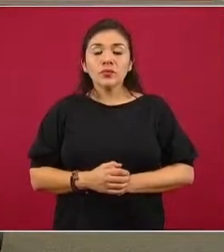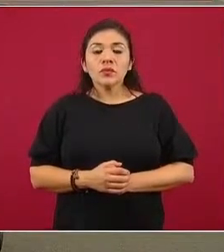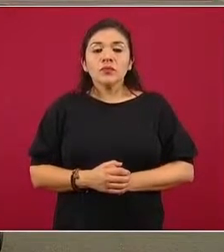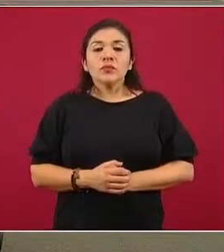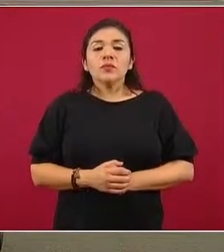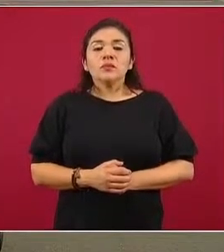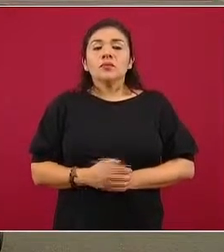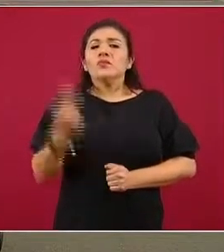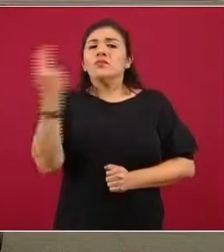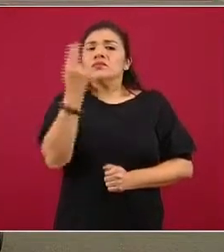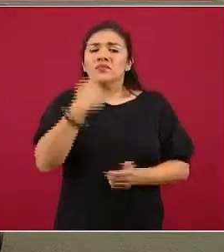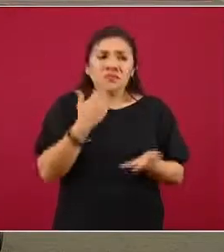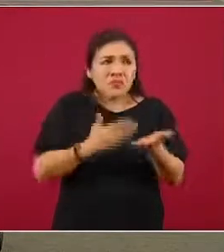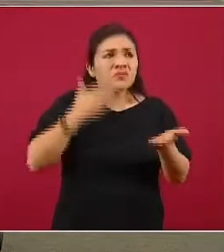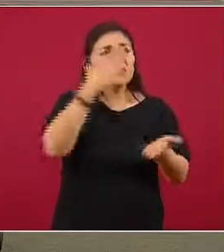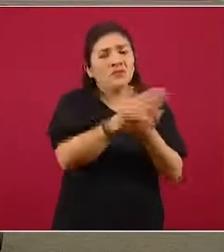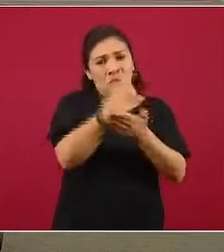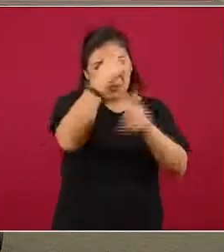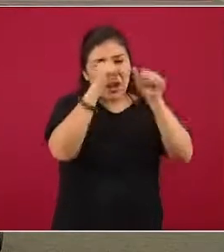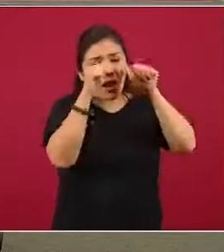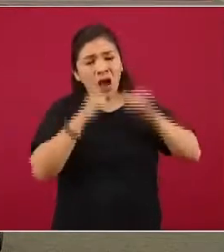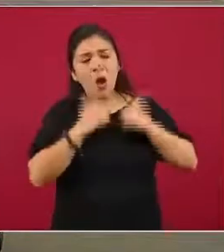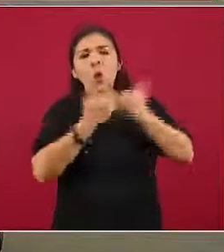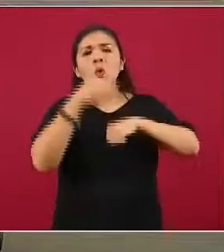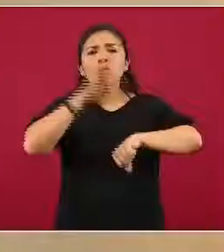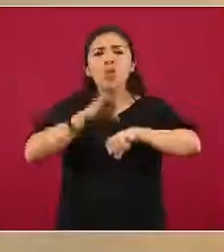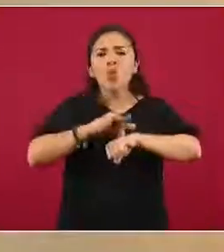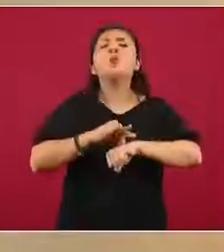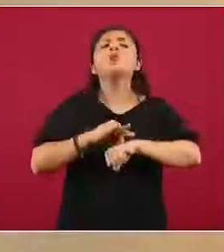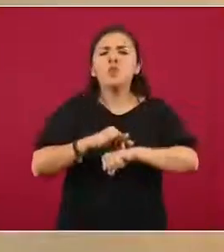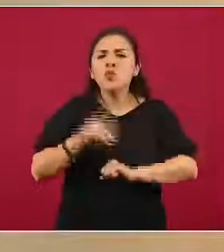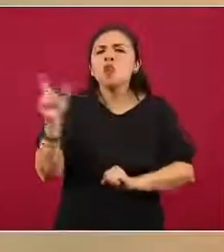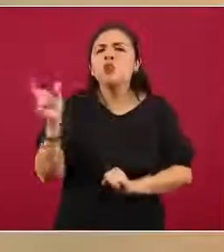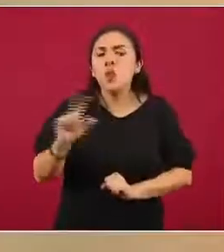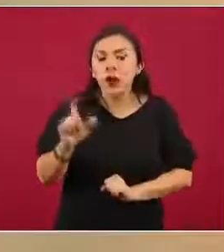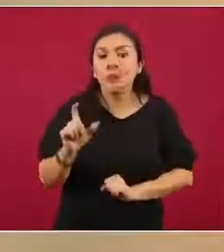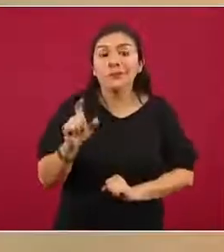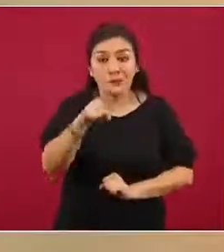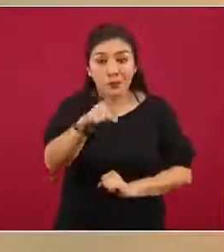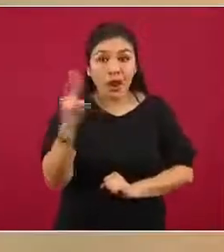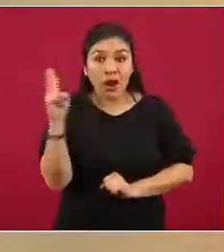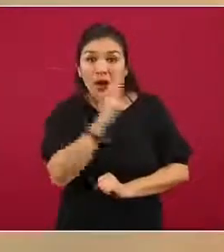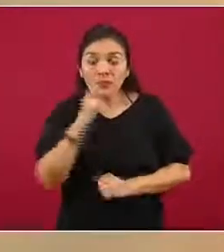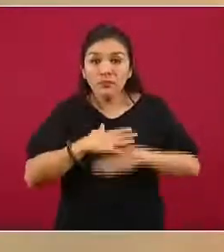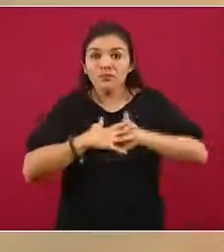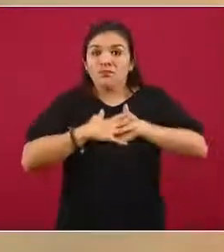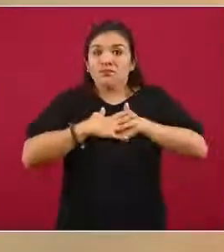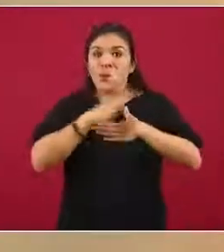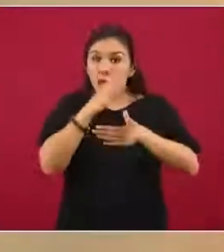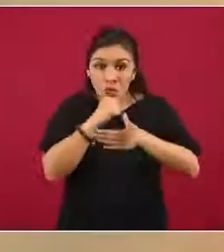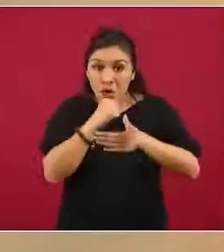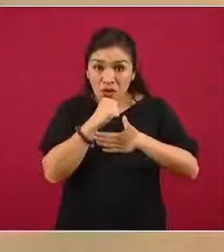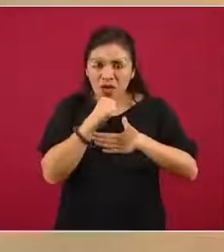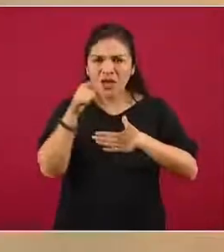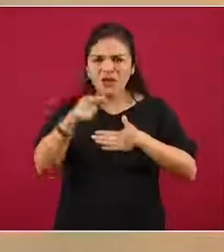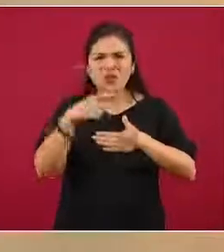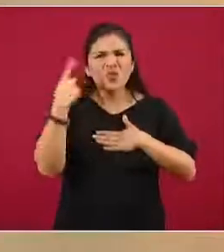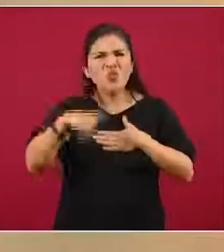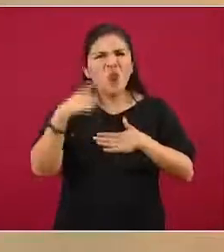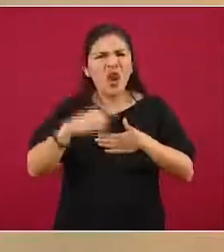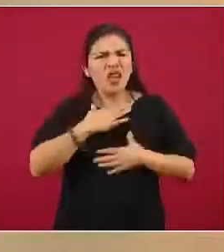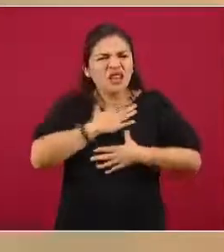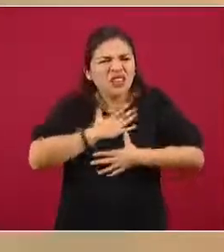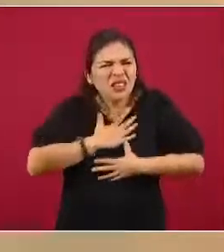¿Cuándo debo solicitar entonces la valoración de urgencia? Pues cuando hay dificultad para respirar, cuando tengo dolor